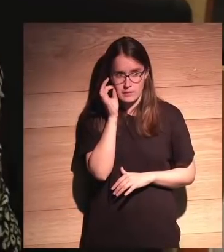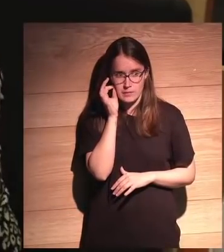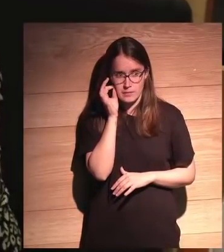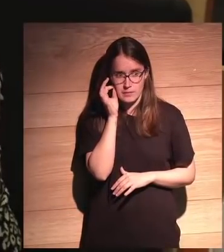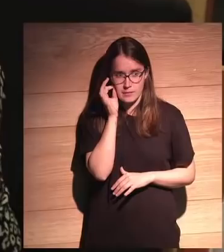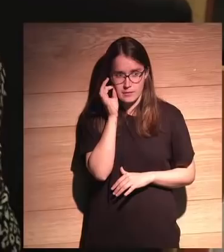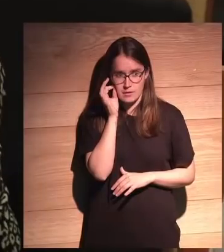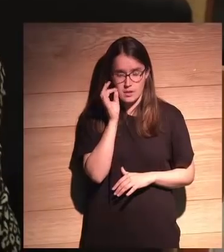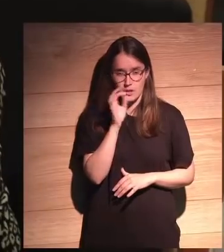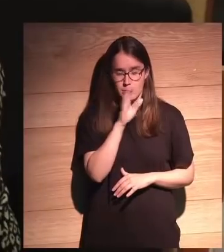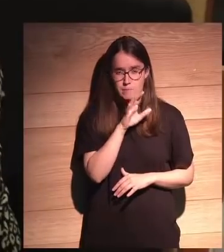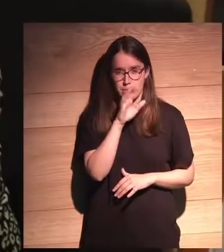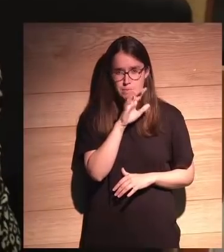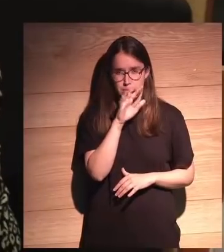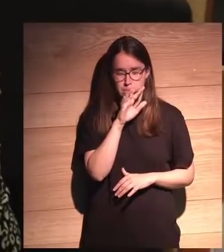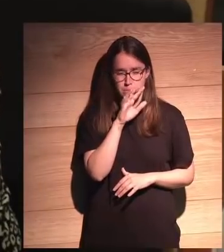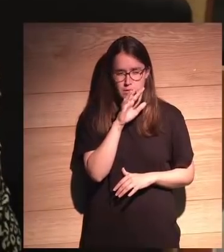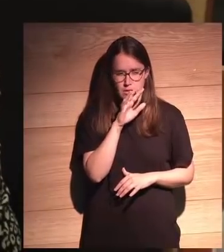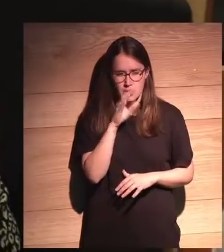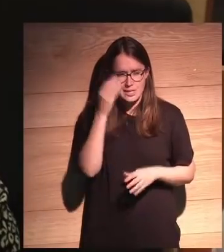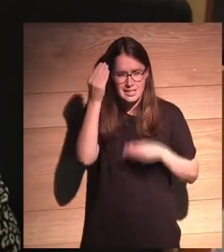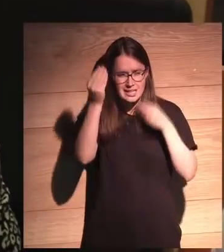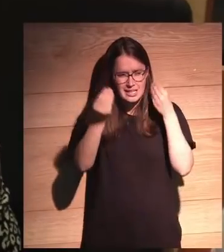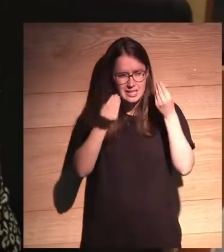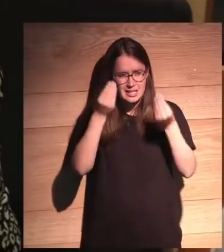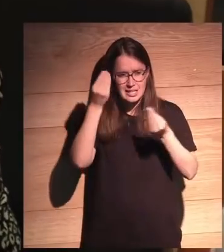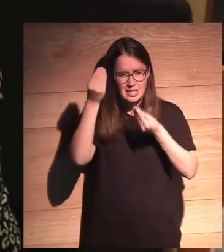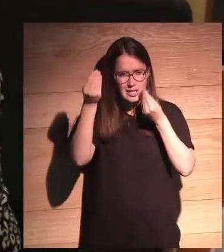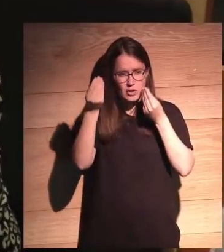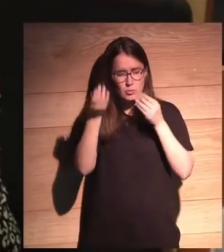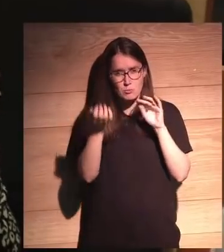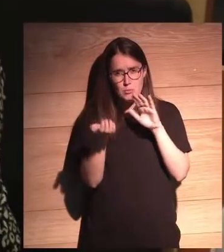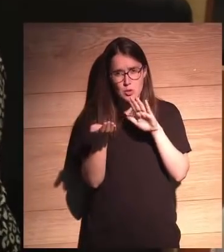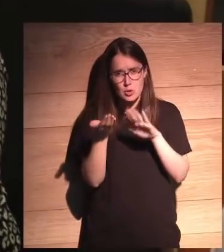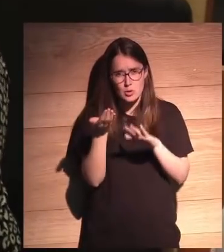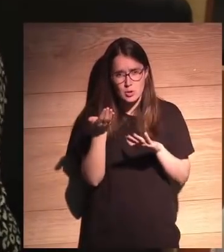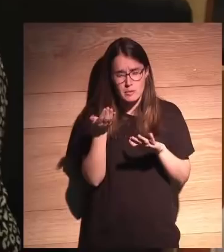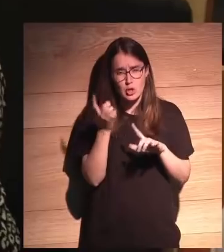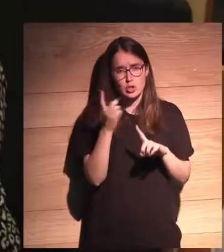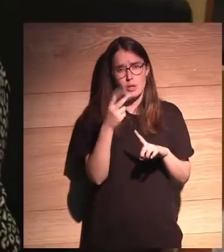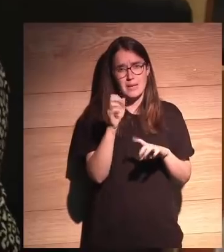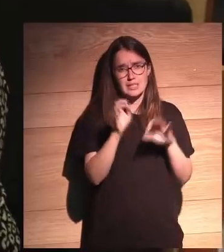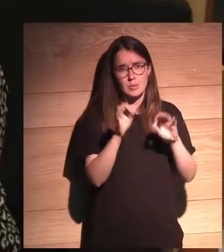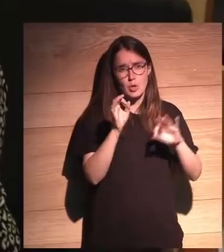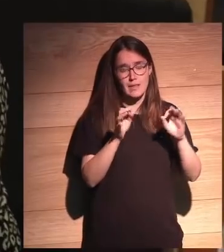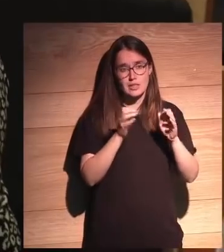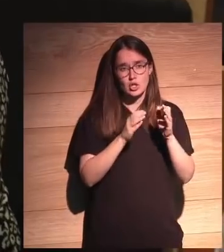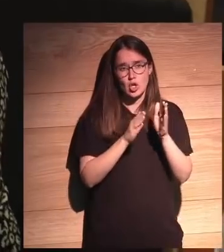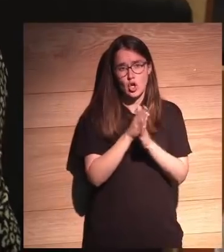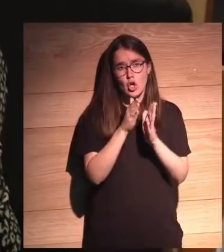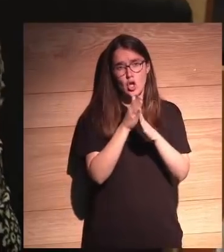Entonces, curiosamente, creo que se ha subido un poco, pero solamente el 20% somos